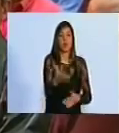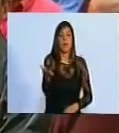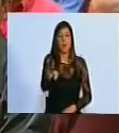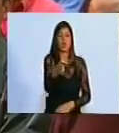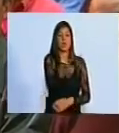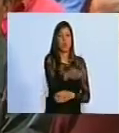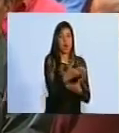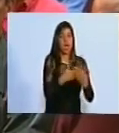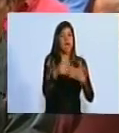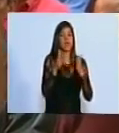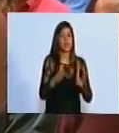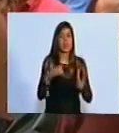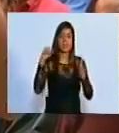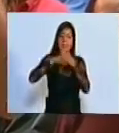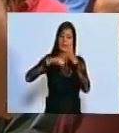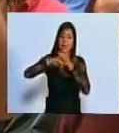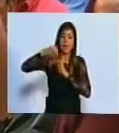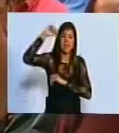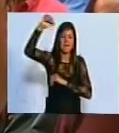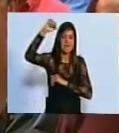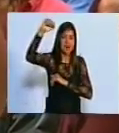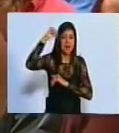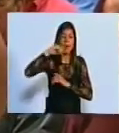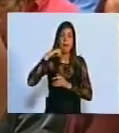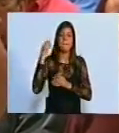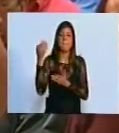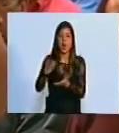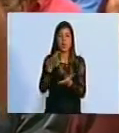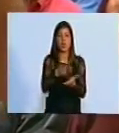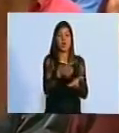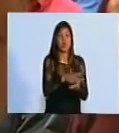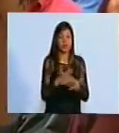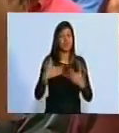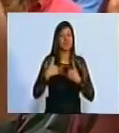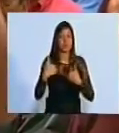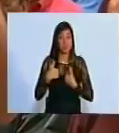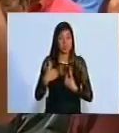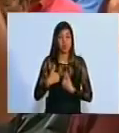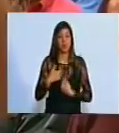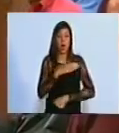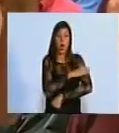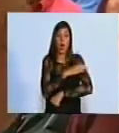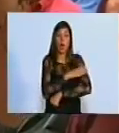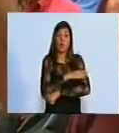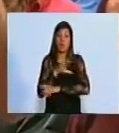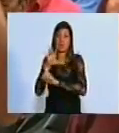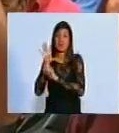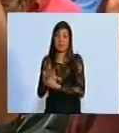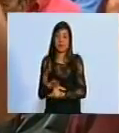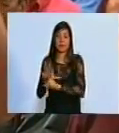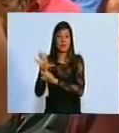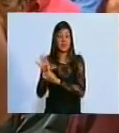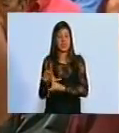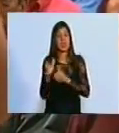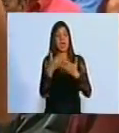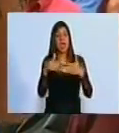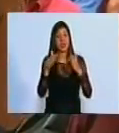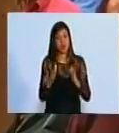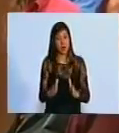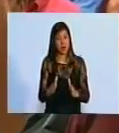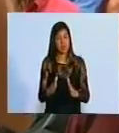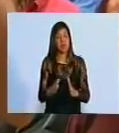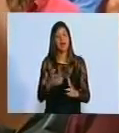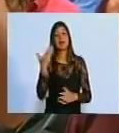nuestros estudiantes y jóvenes que vivían la arremetida de la Cuarta República de la derecha patria venezolana.